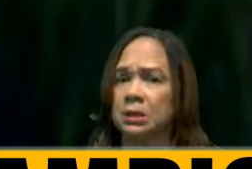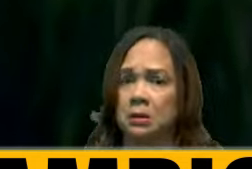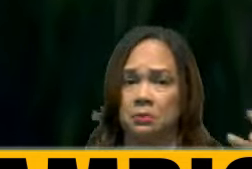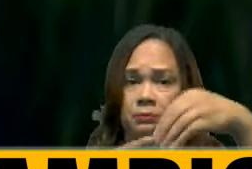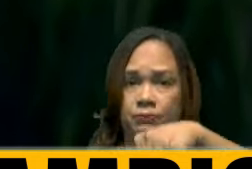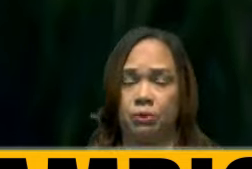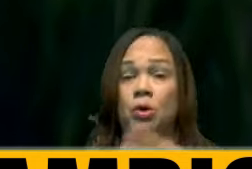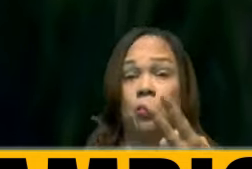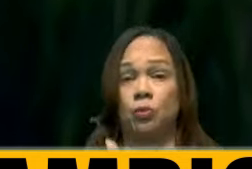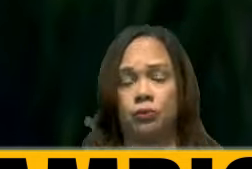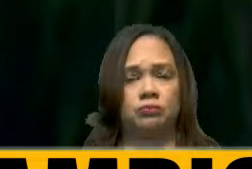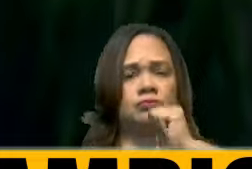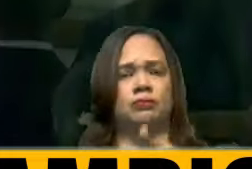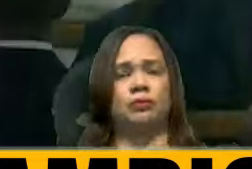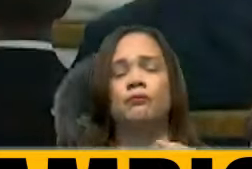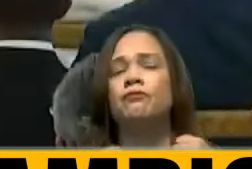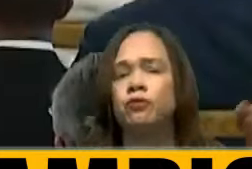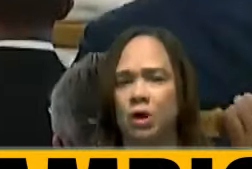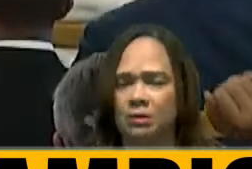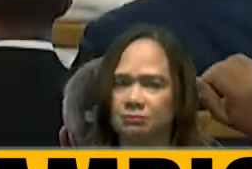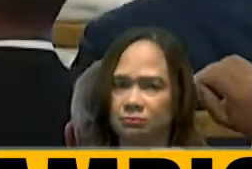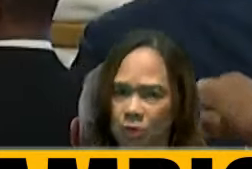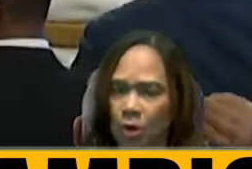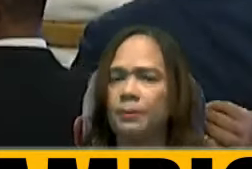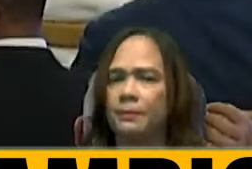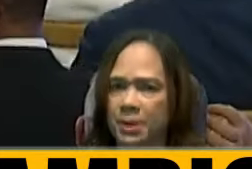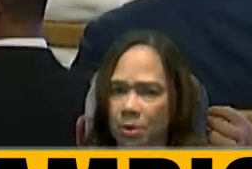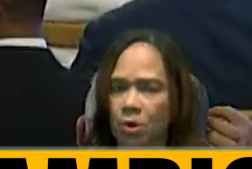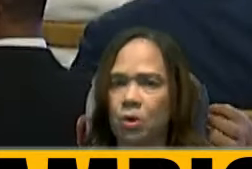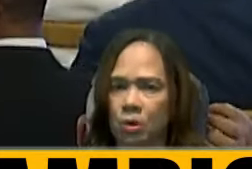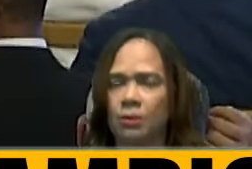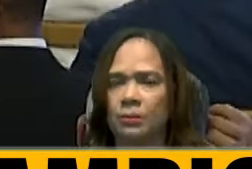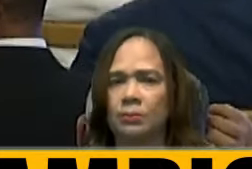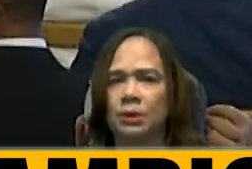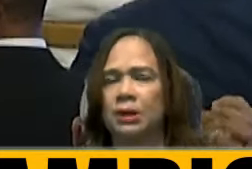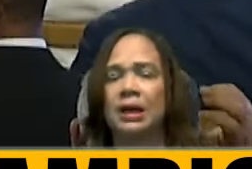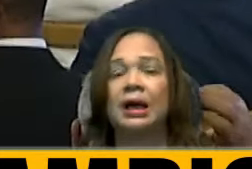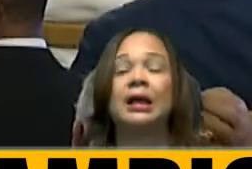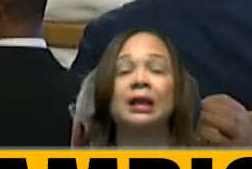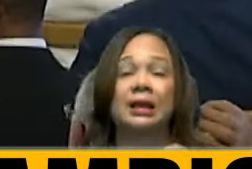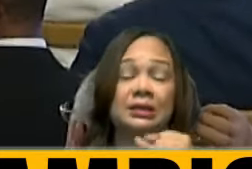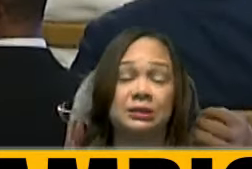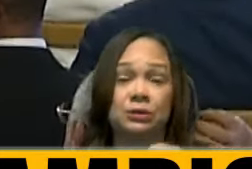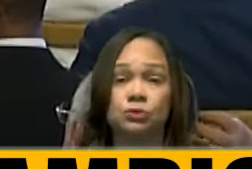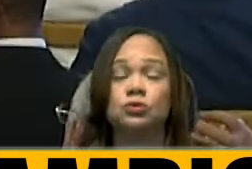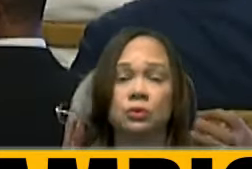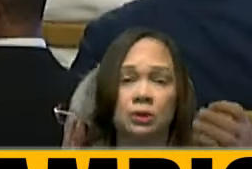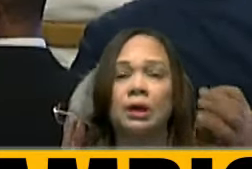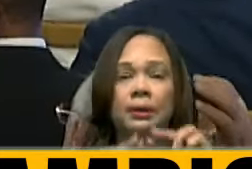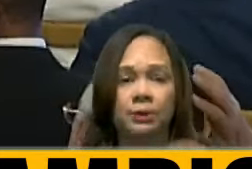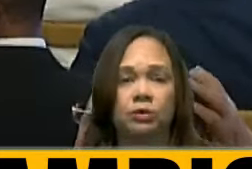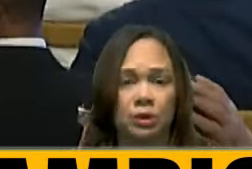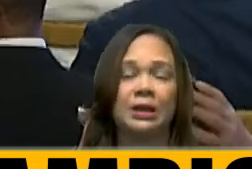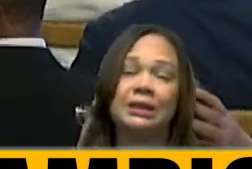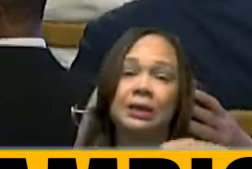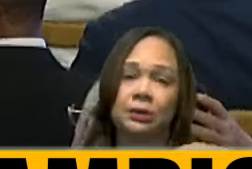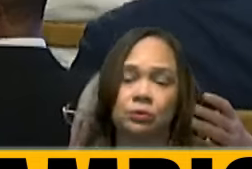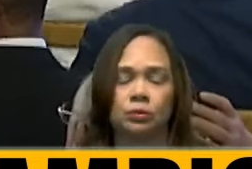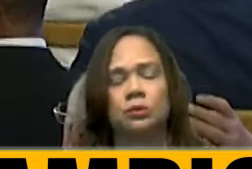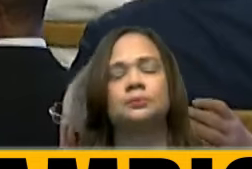un solo y consolidar y fortalecer los mismos bajo evidentemente la dependencia o la adscripción al Ministerio de